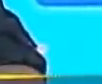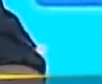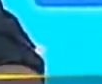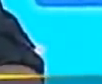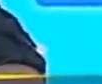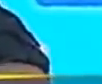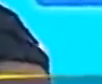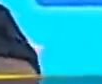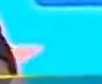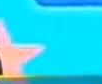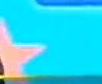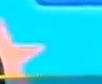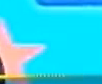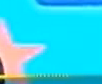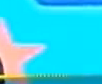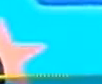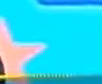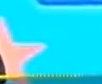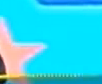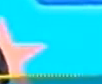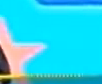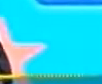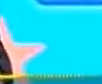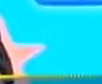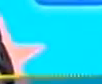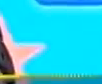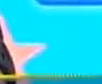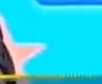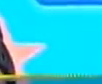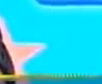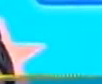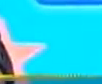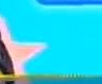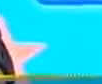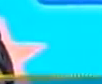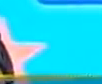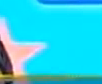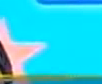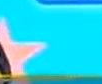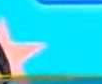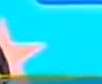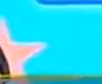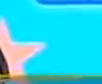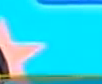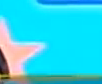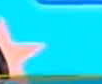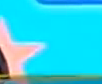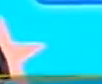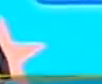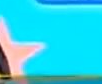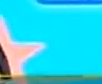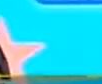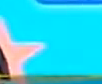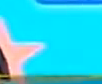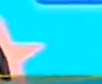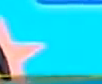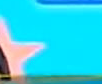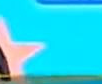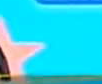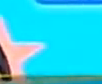convertido en una patente de corso, se había convertido en una cabeza de playa para que el imperialismo norteamericano